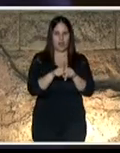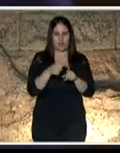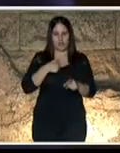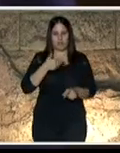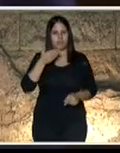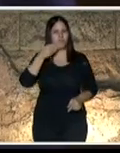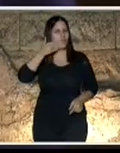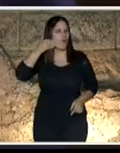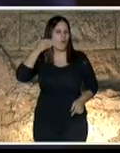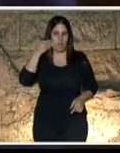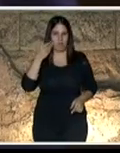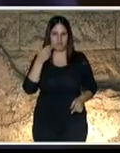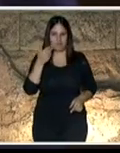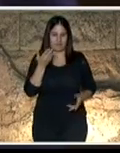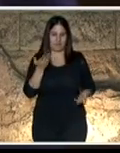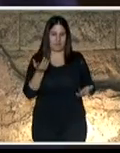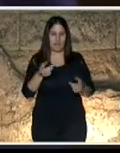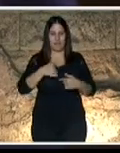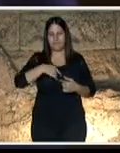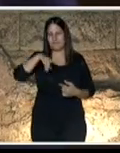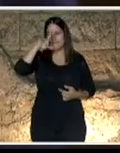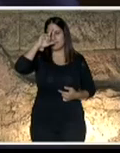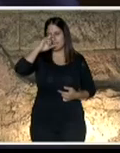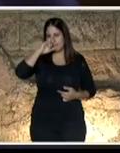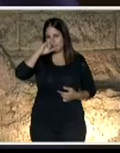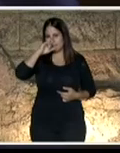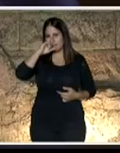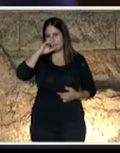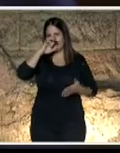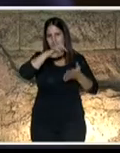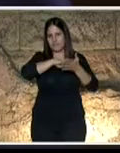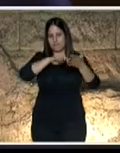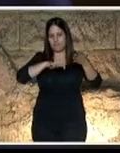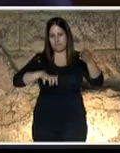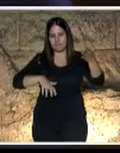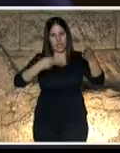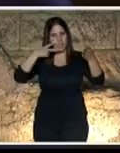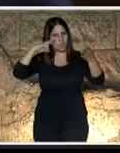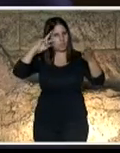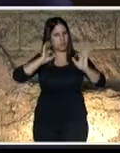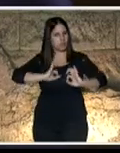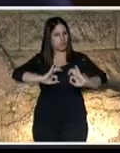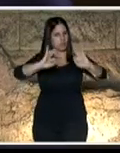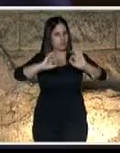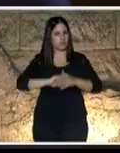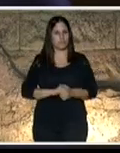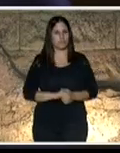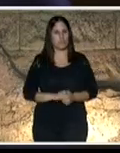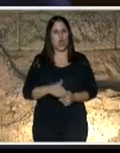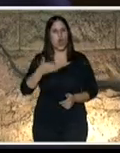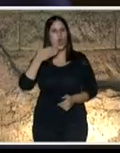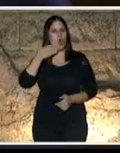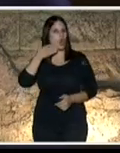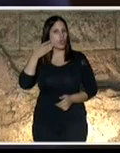honor inmerecido que me hace recordar las palabras de Sir Arthur Schopenhauer. El honor